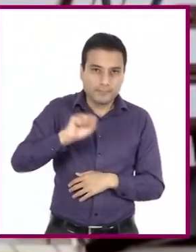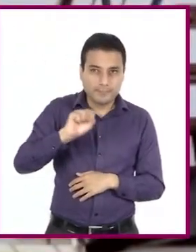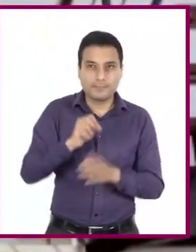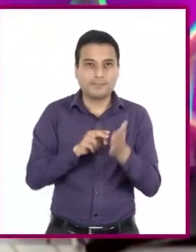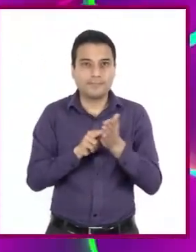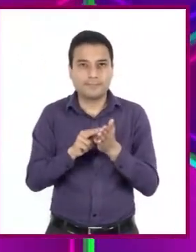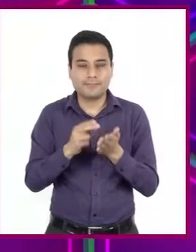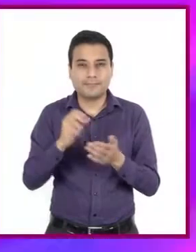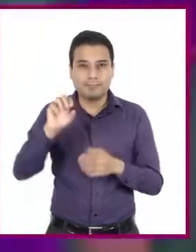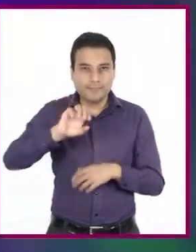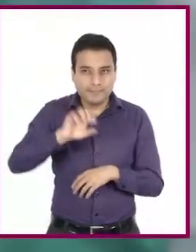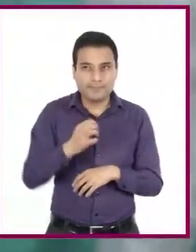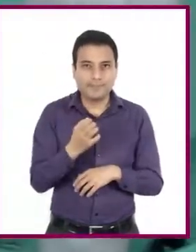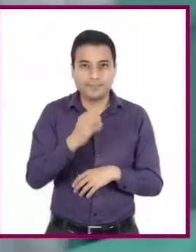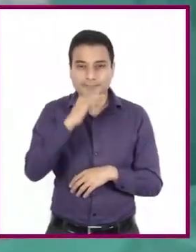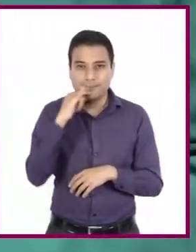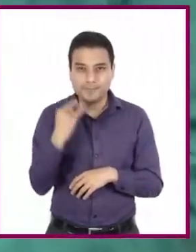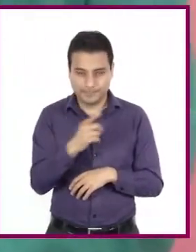mucho cuidado.